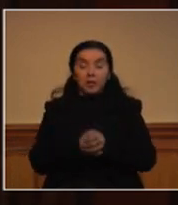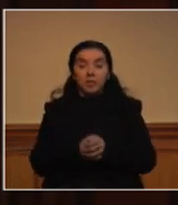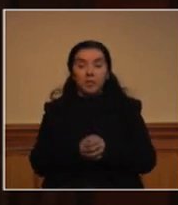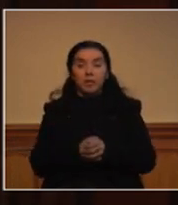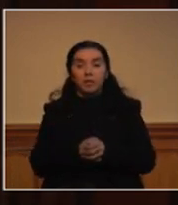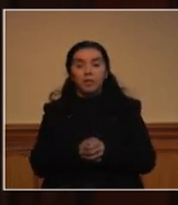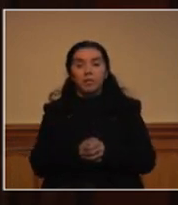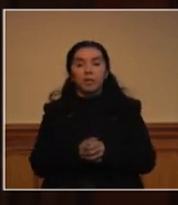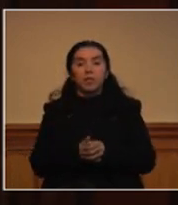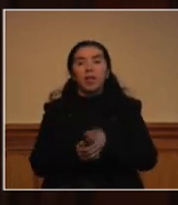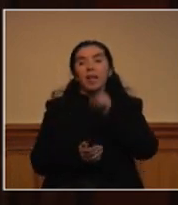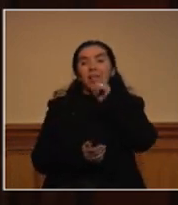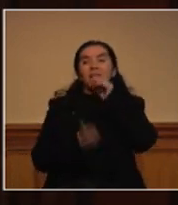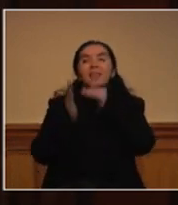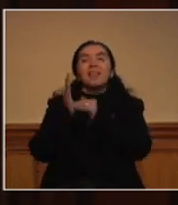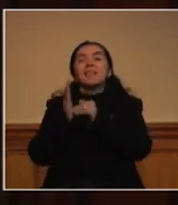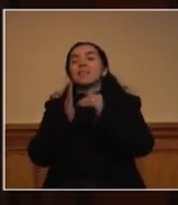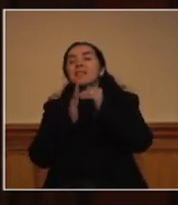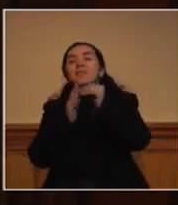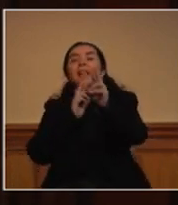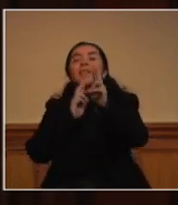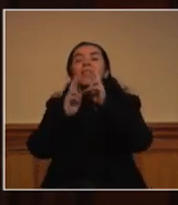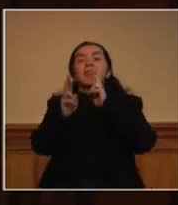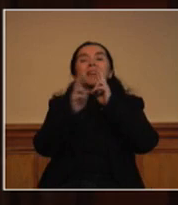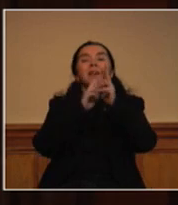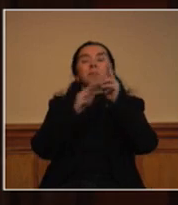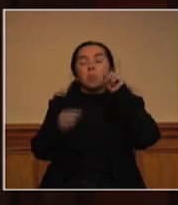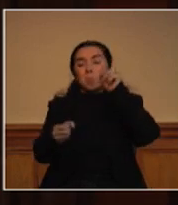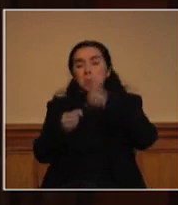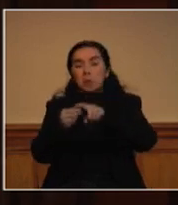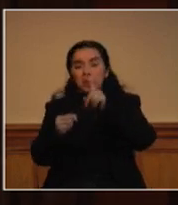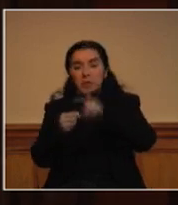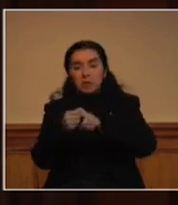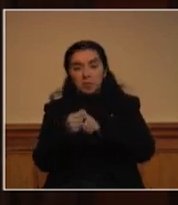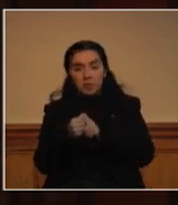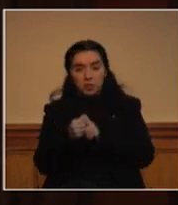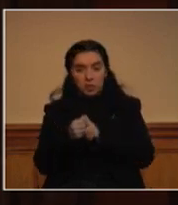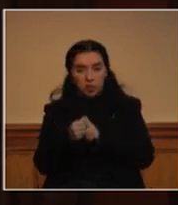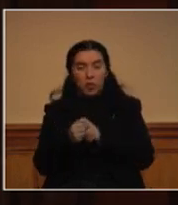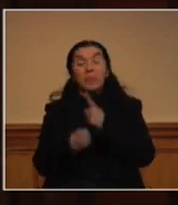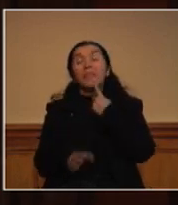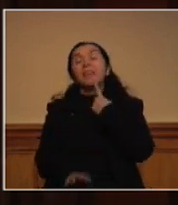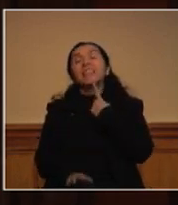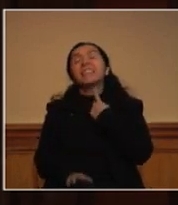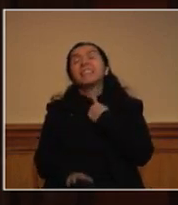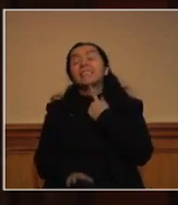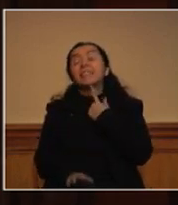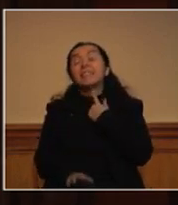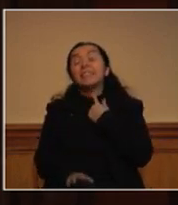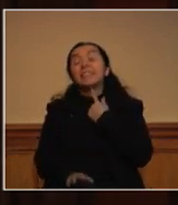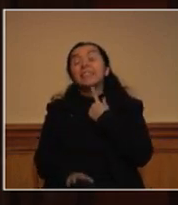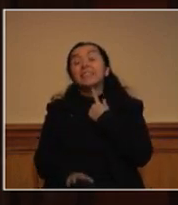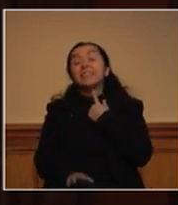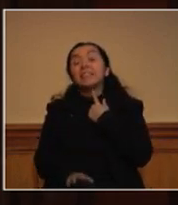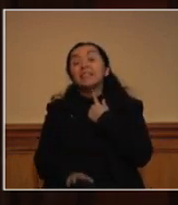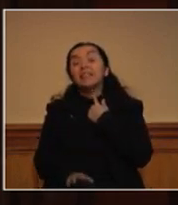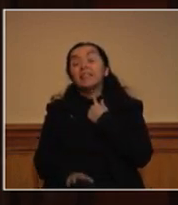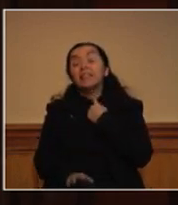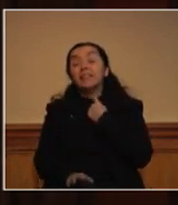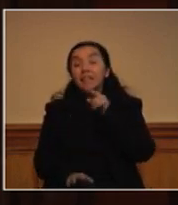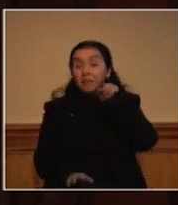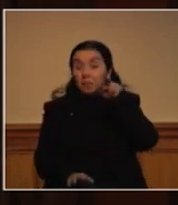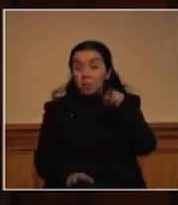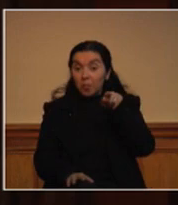un nivel de interacción, de participación, de interés por aquello,